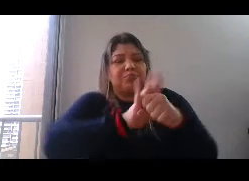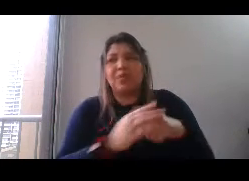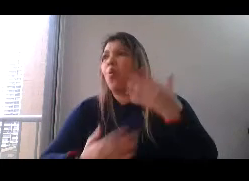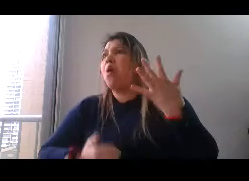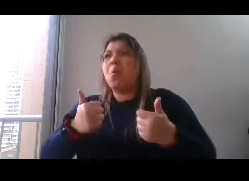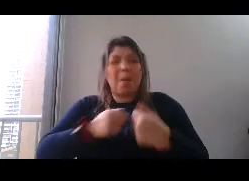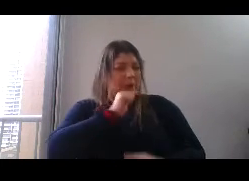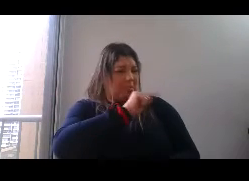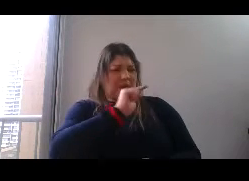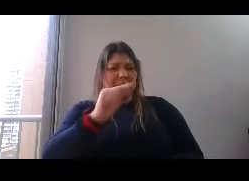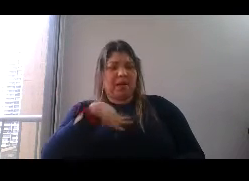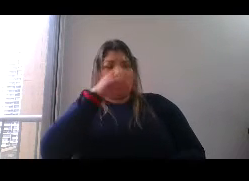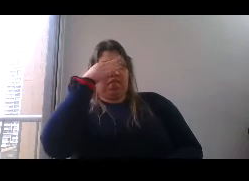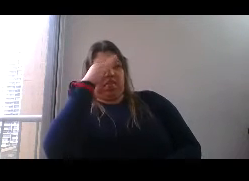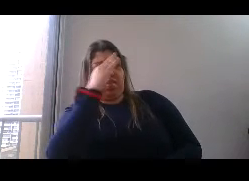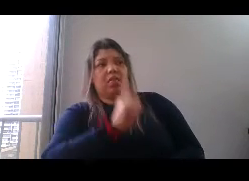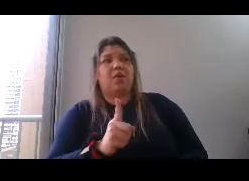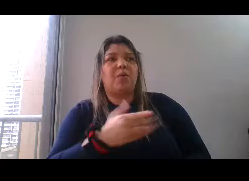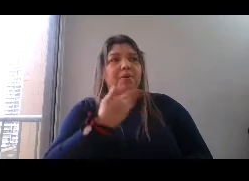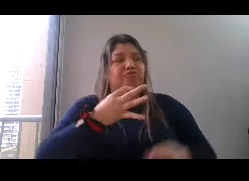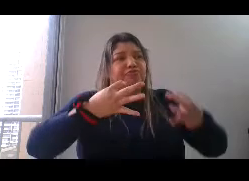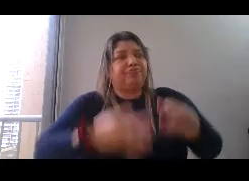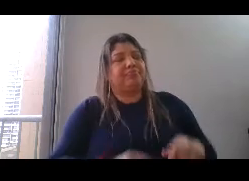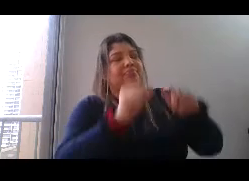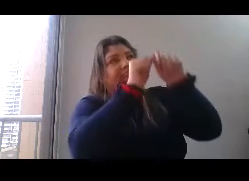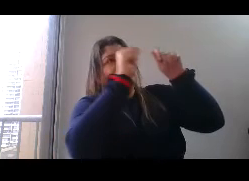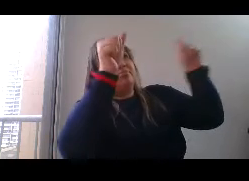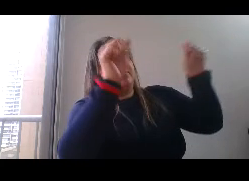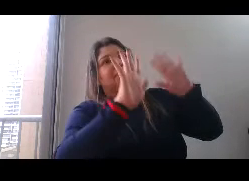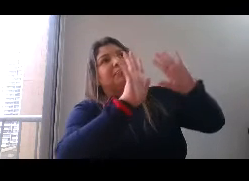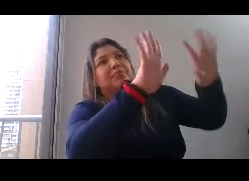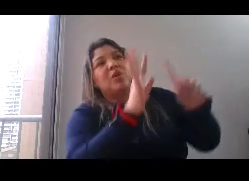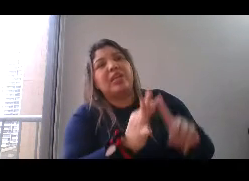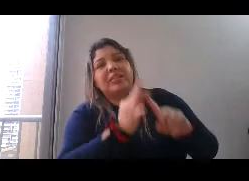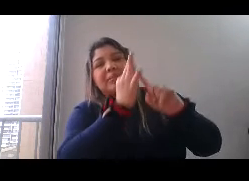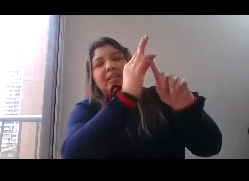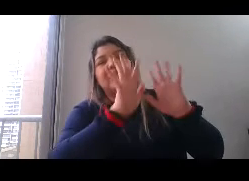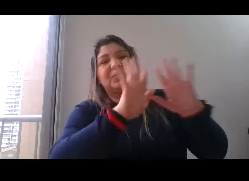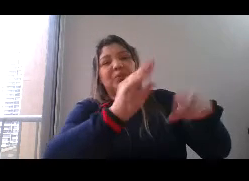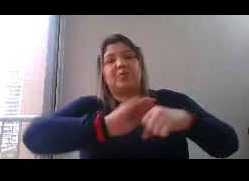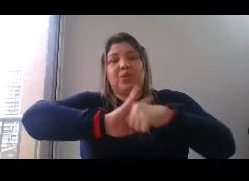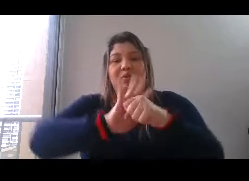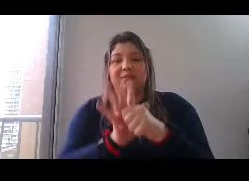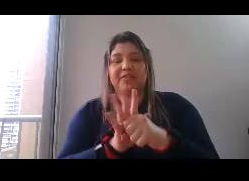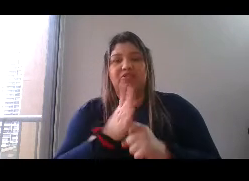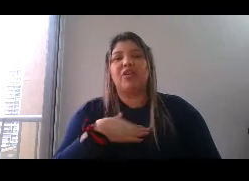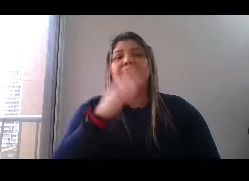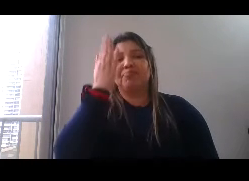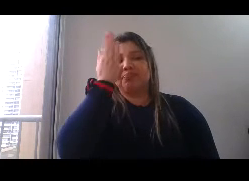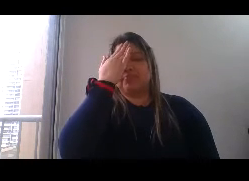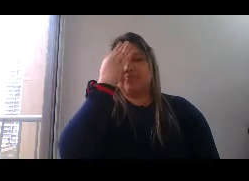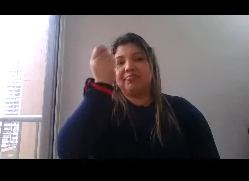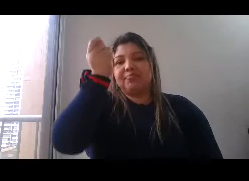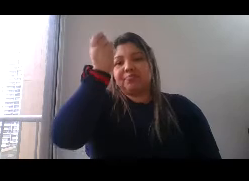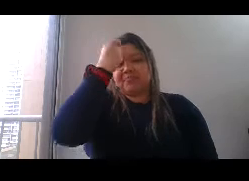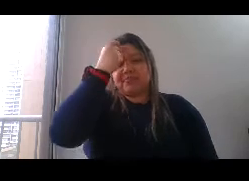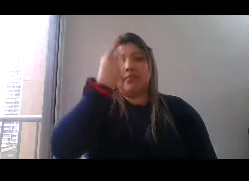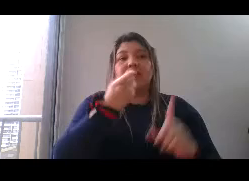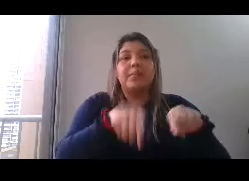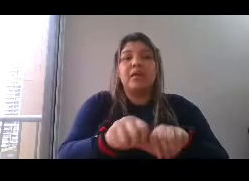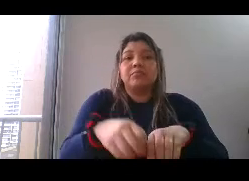para cambio de EPP o de elementos de protección personal, y cómo debe procederse al retiro de los